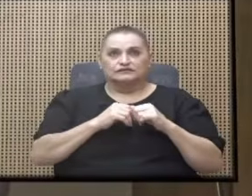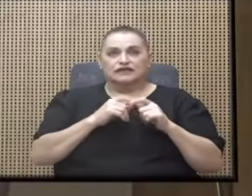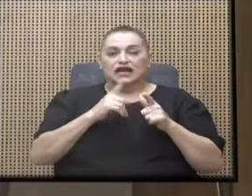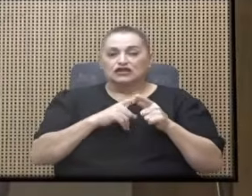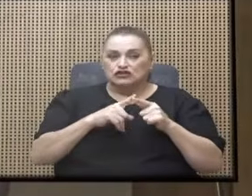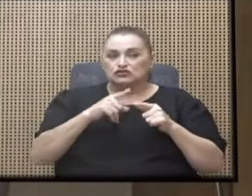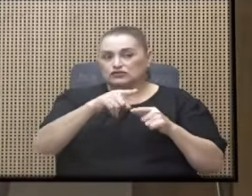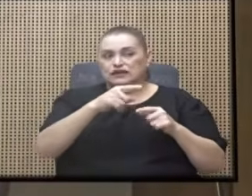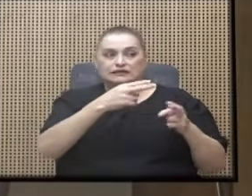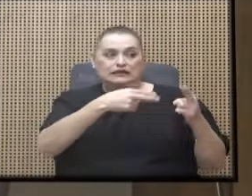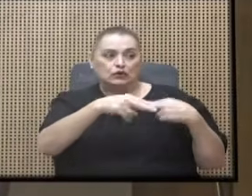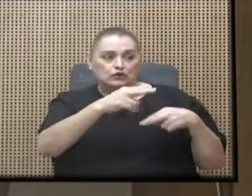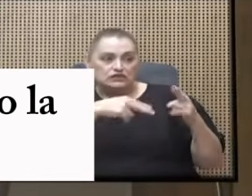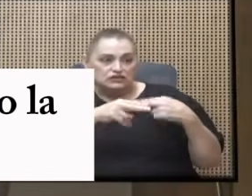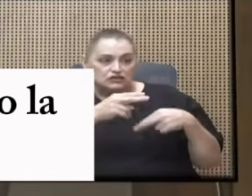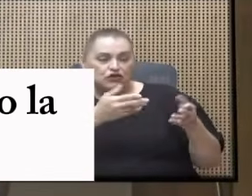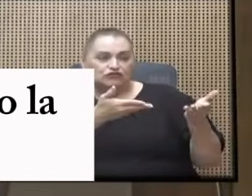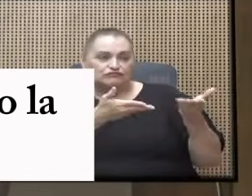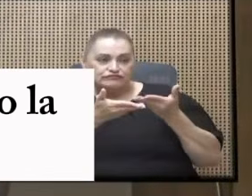una negociación,